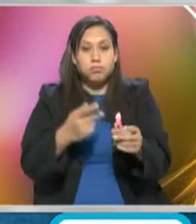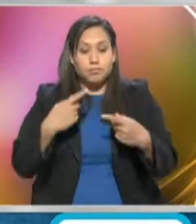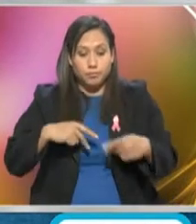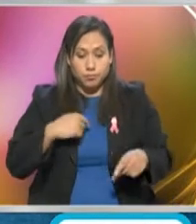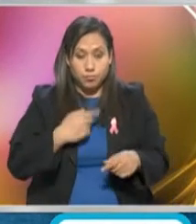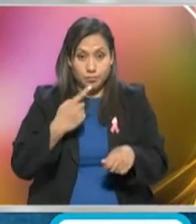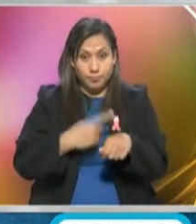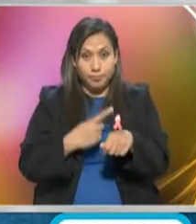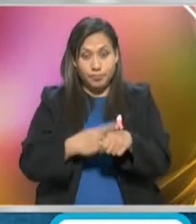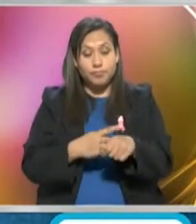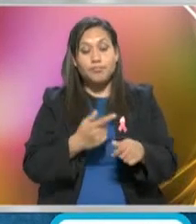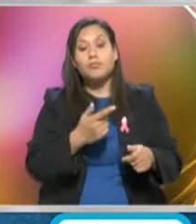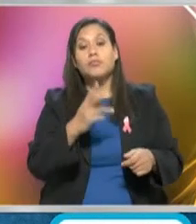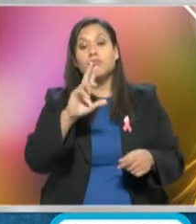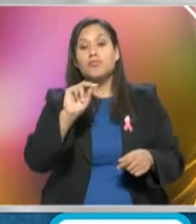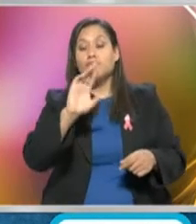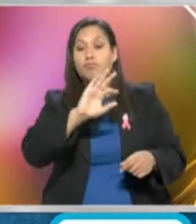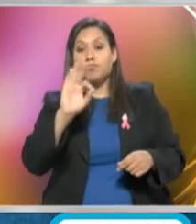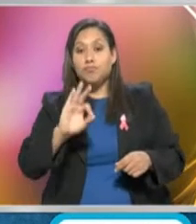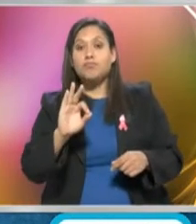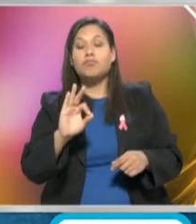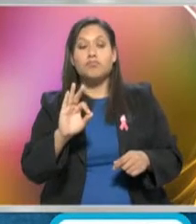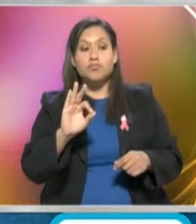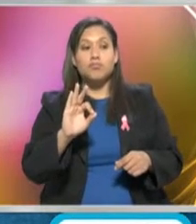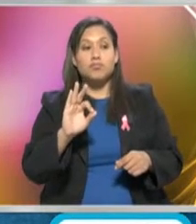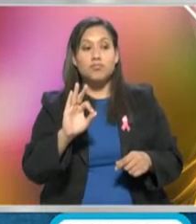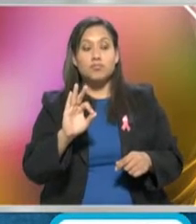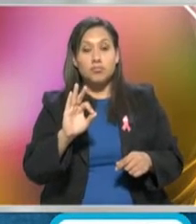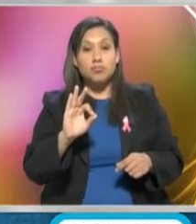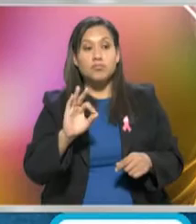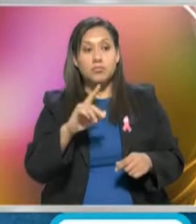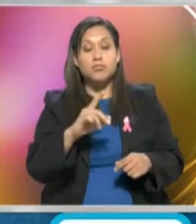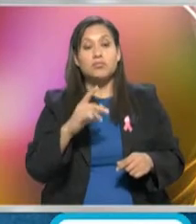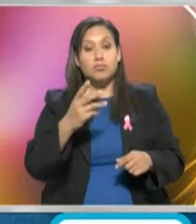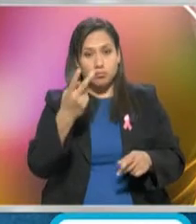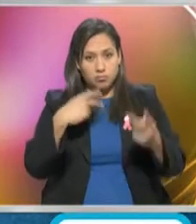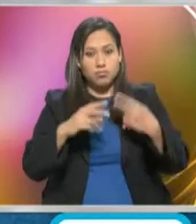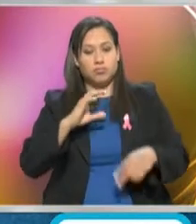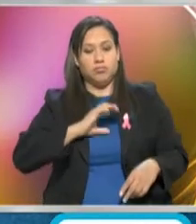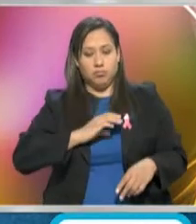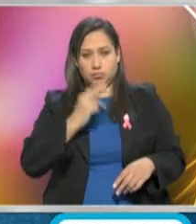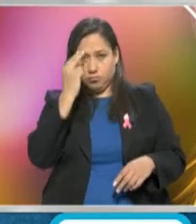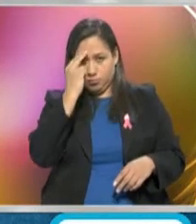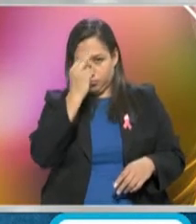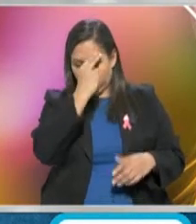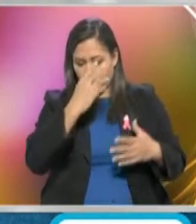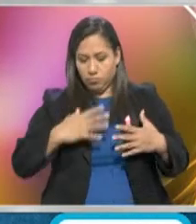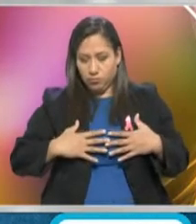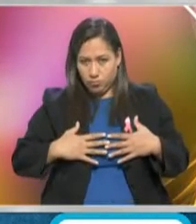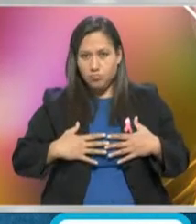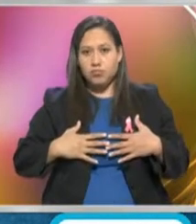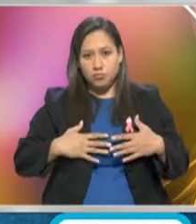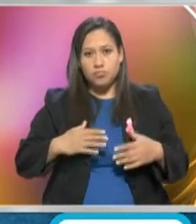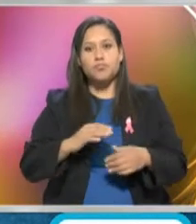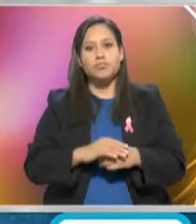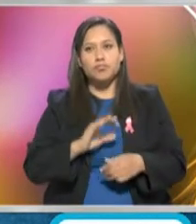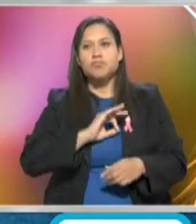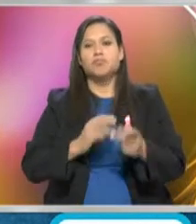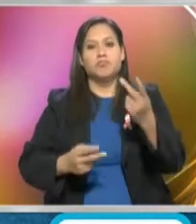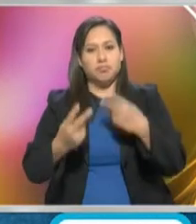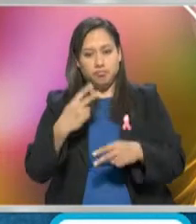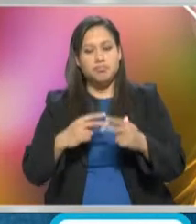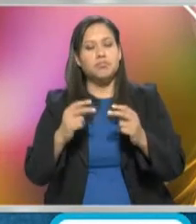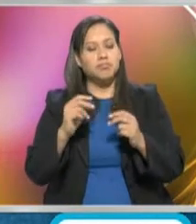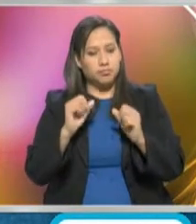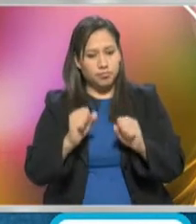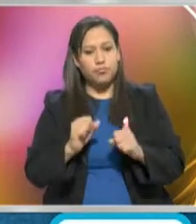paciente hasta 80% de posibilidades de desarrollar cáncer de mama en algún momento de su vida. Estamos hablando